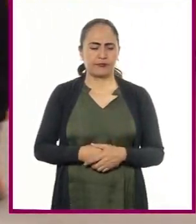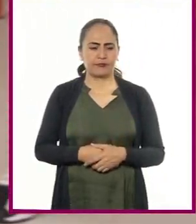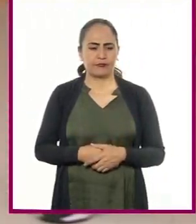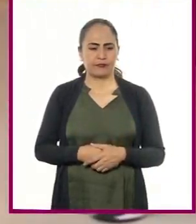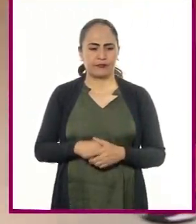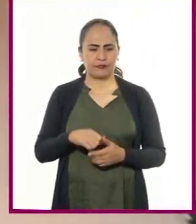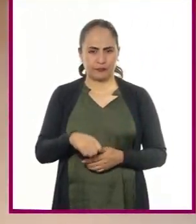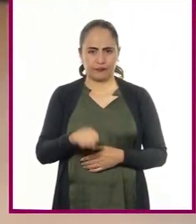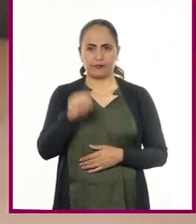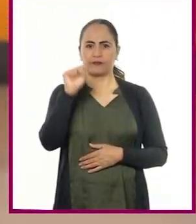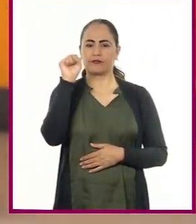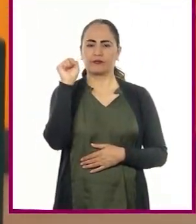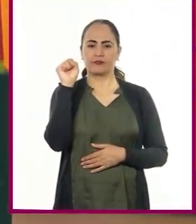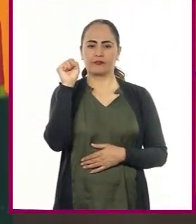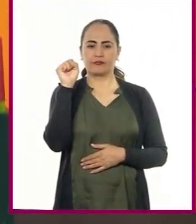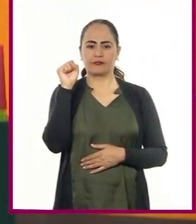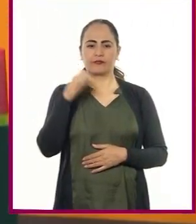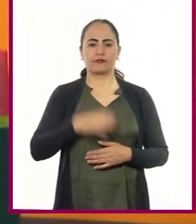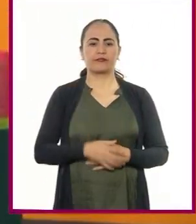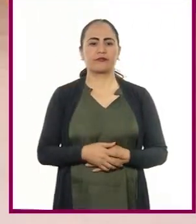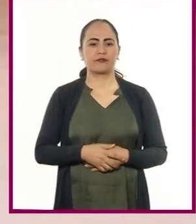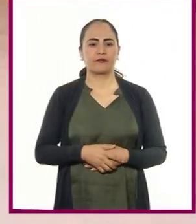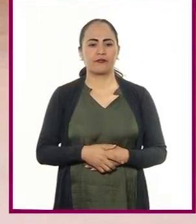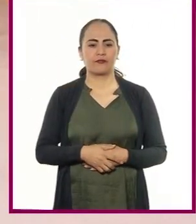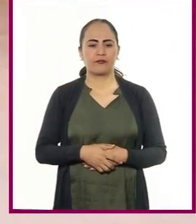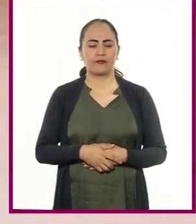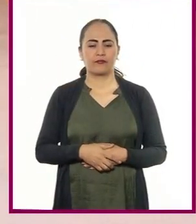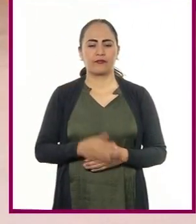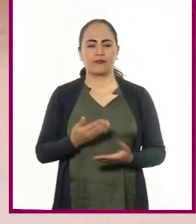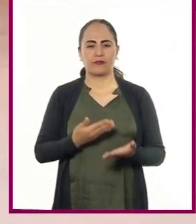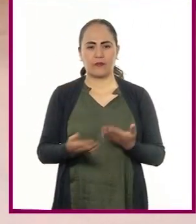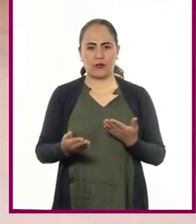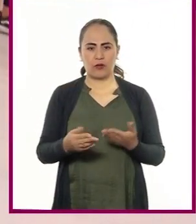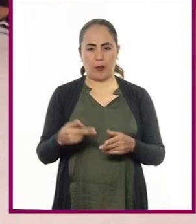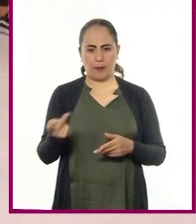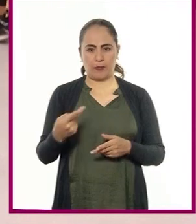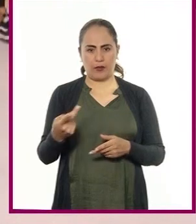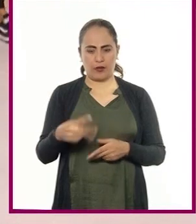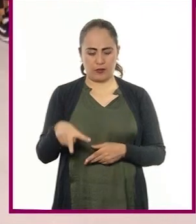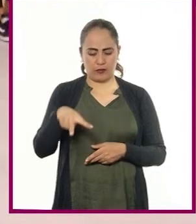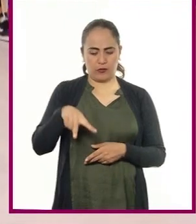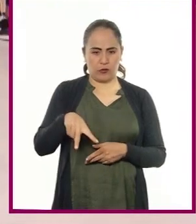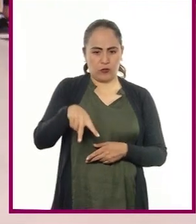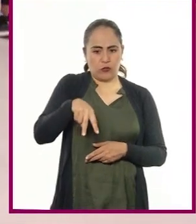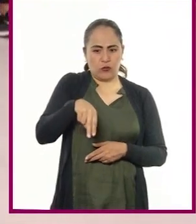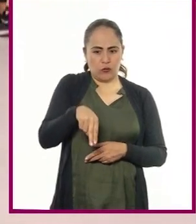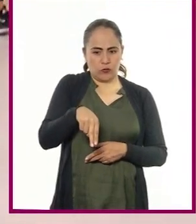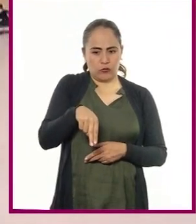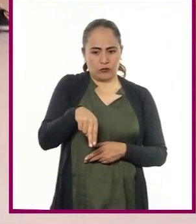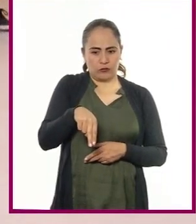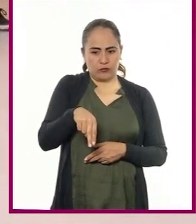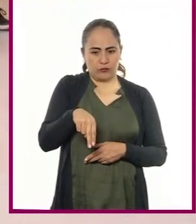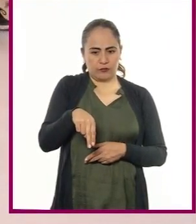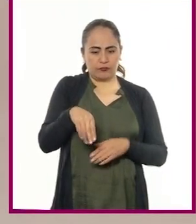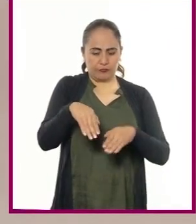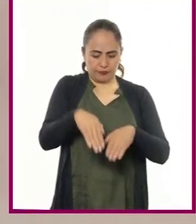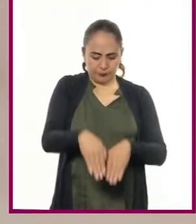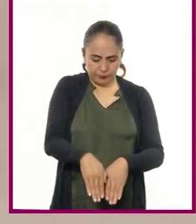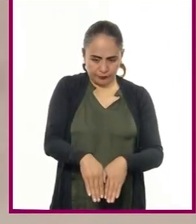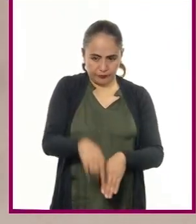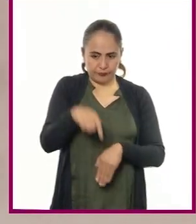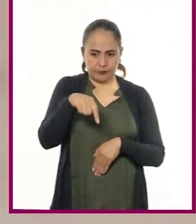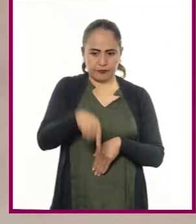Vamos para arriba otra vez. Ahora piernas juntas y vamos abajo.